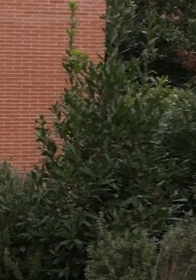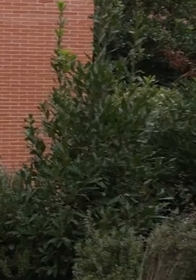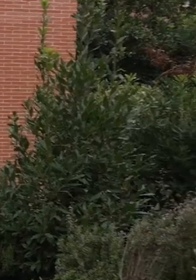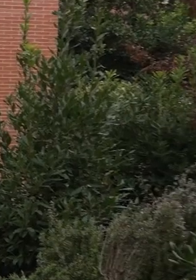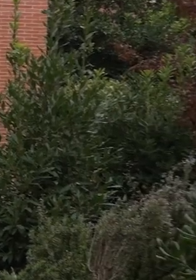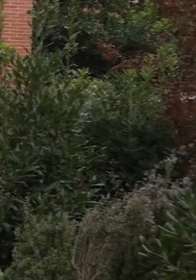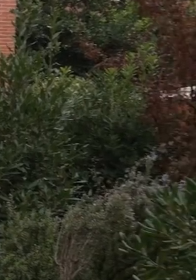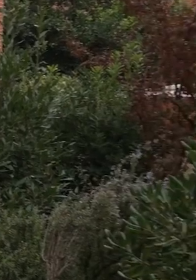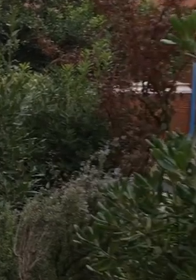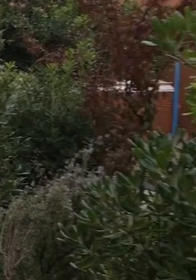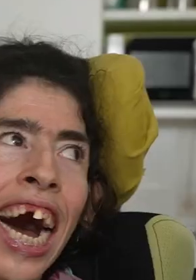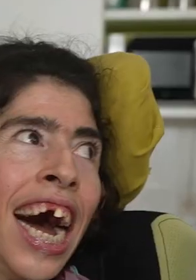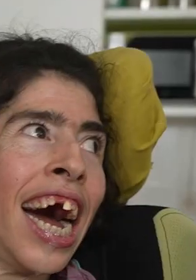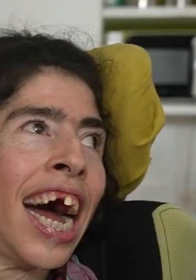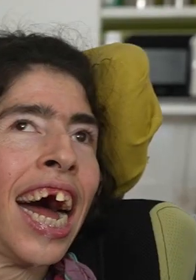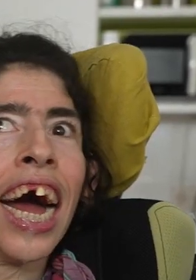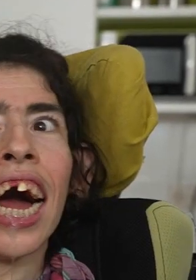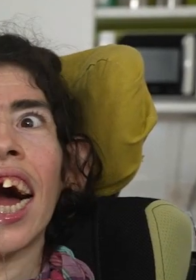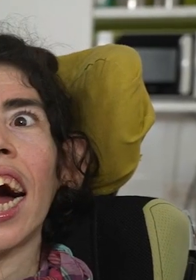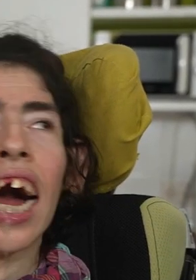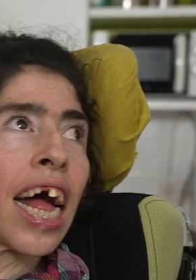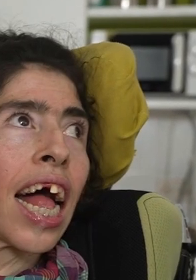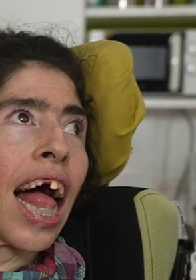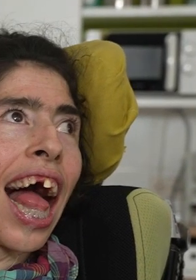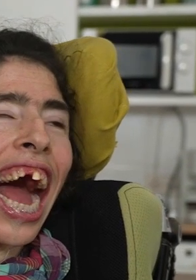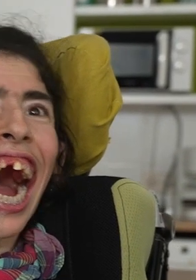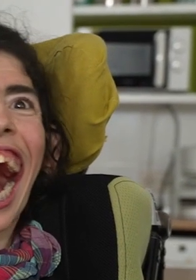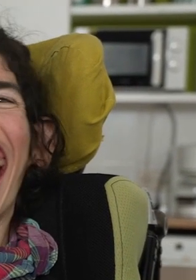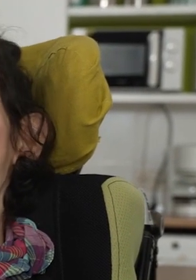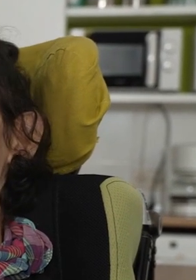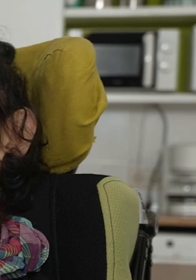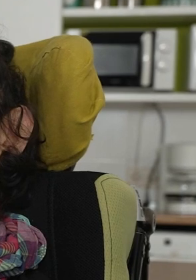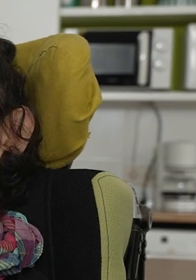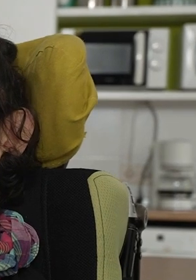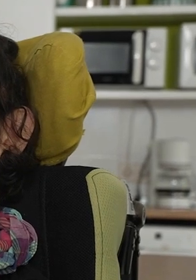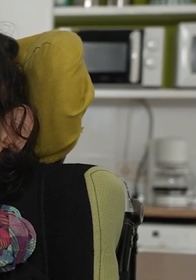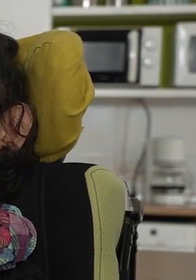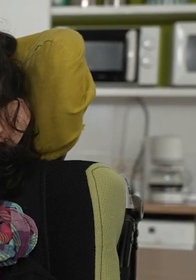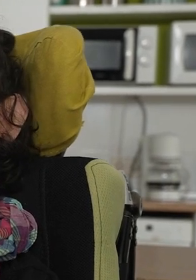escucha profunda de la persona. ¿Te acuerdas cuando íbamos a los caballos?